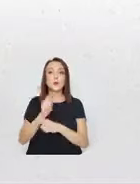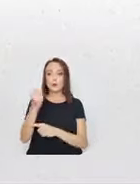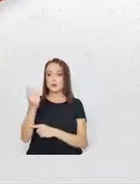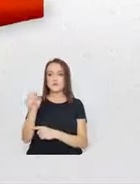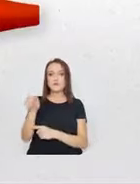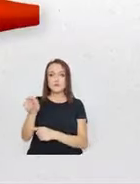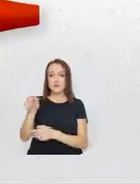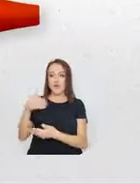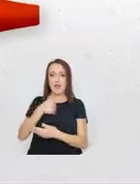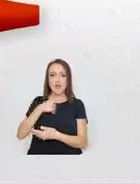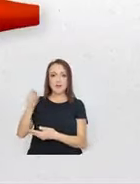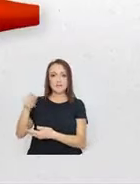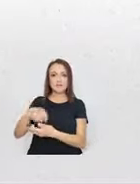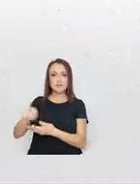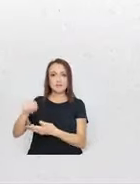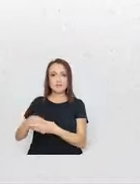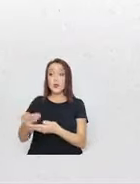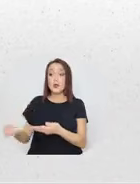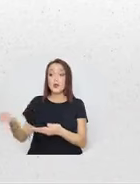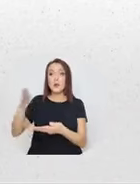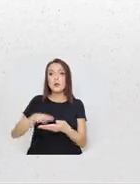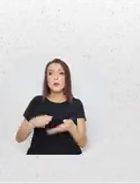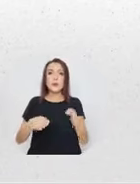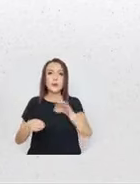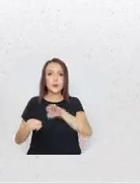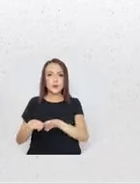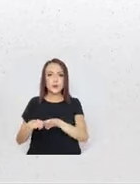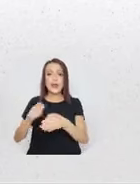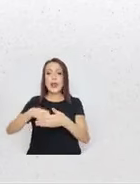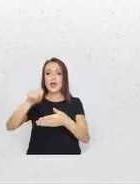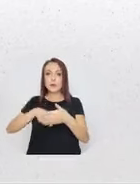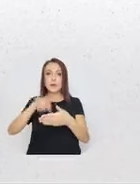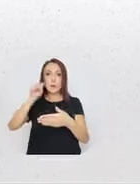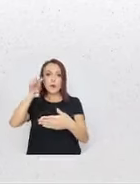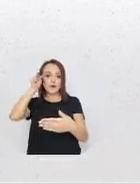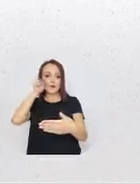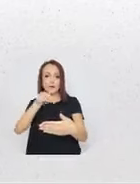utilice el crayón disponible. Doble las papeletas de modo que las firmas queden visibles.